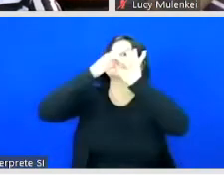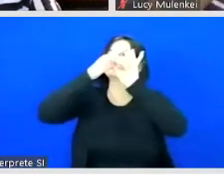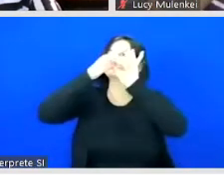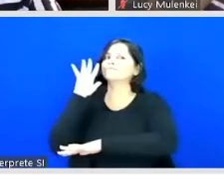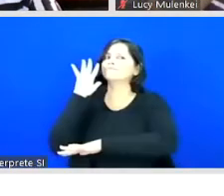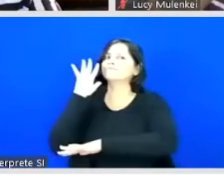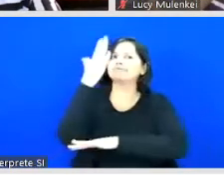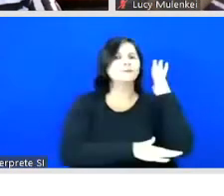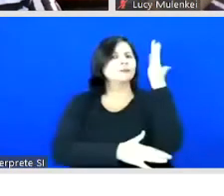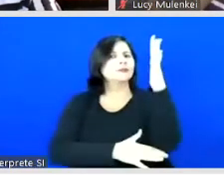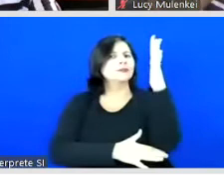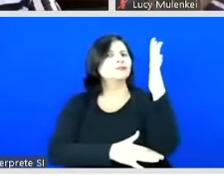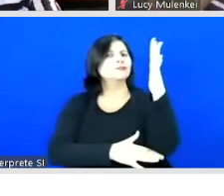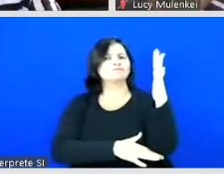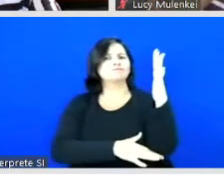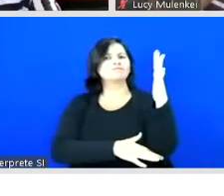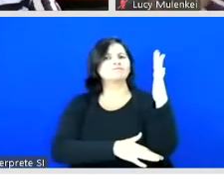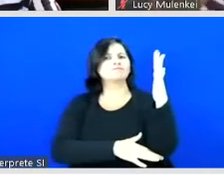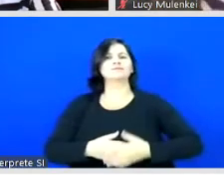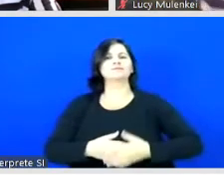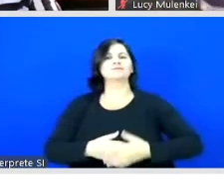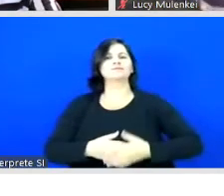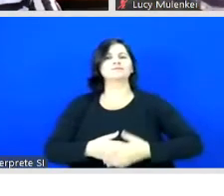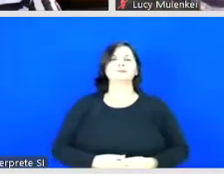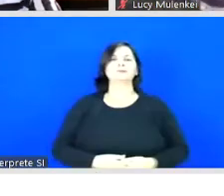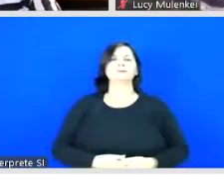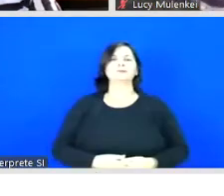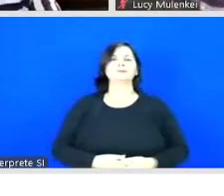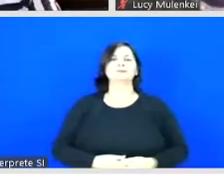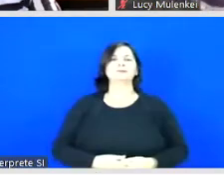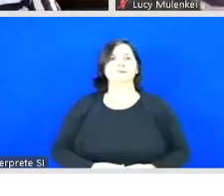Garantizar que la perspectiva de género se implemente en estas políticas públicas